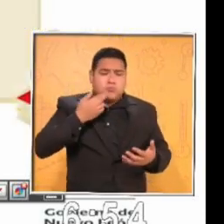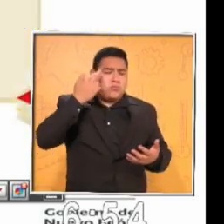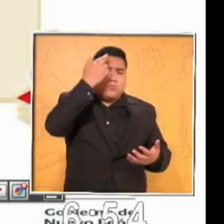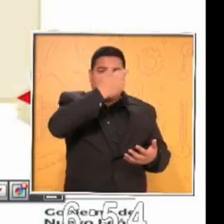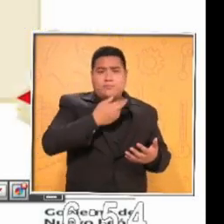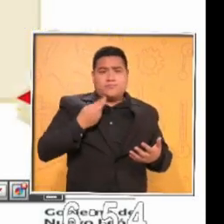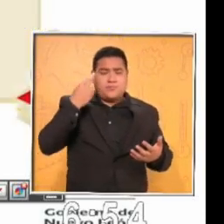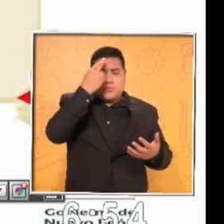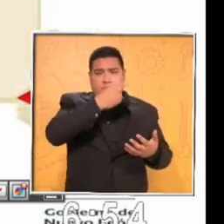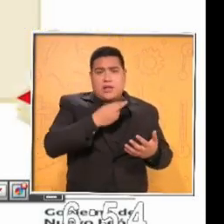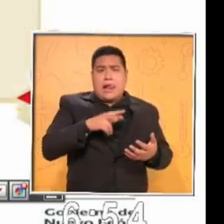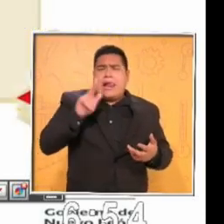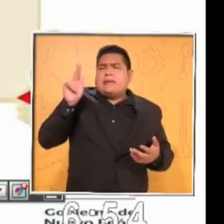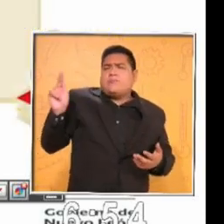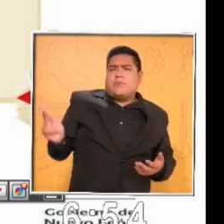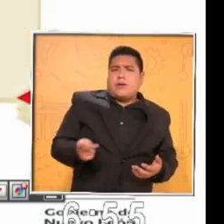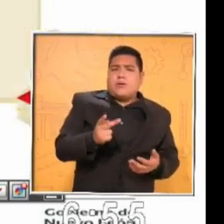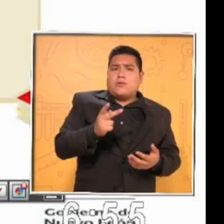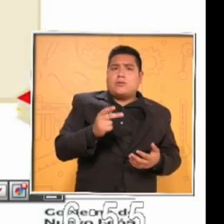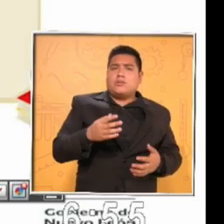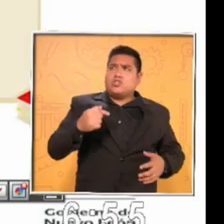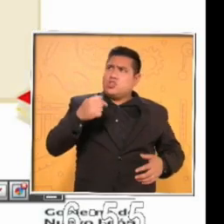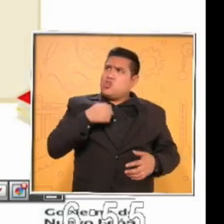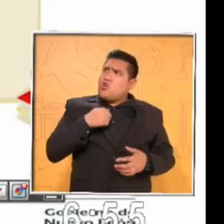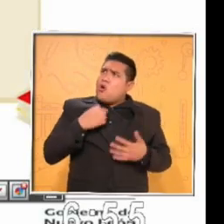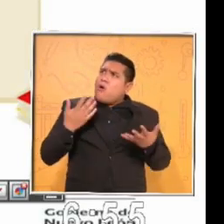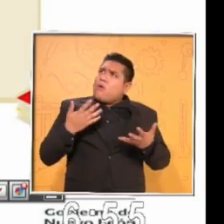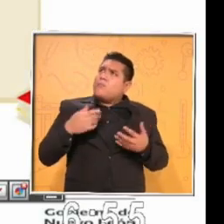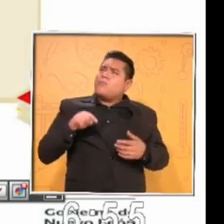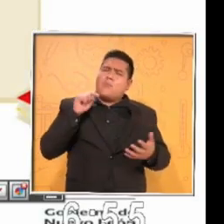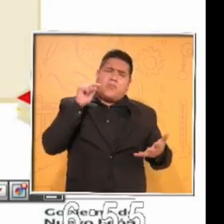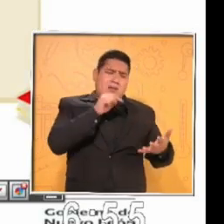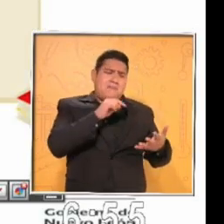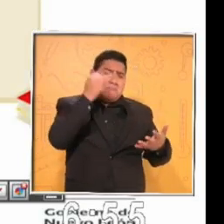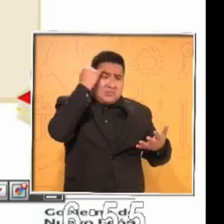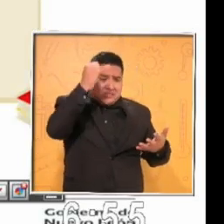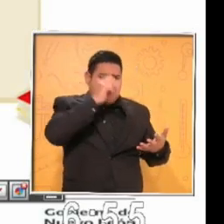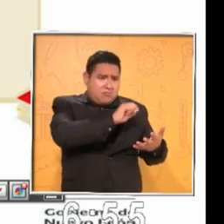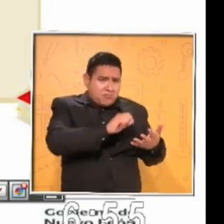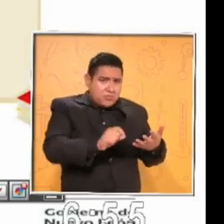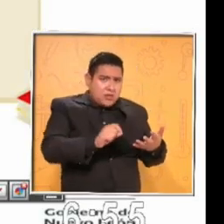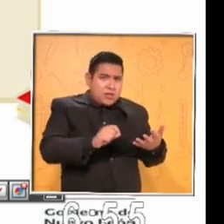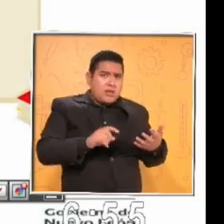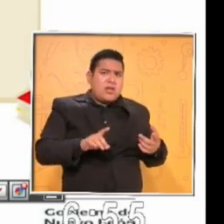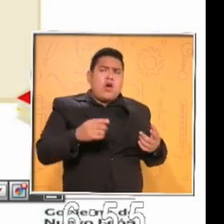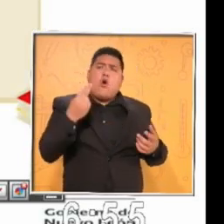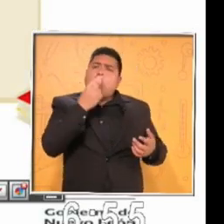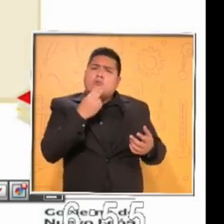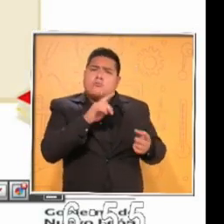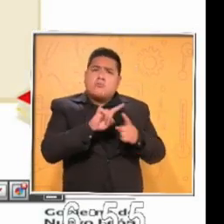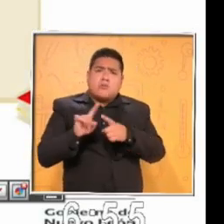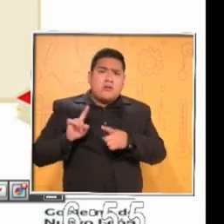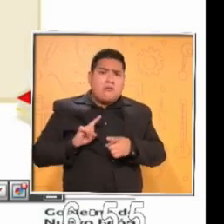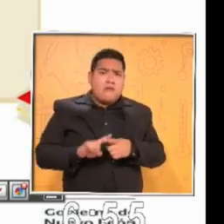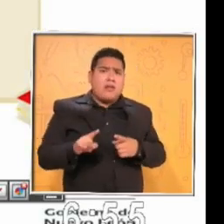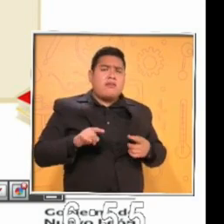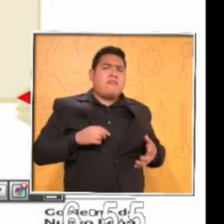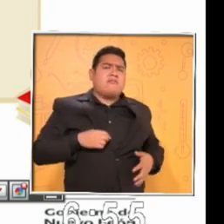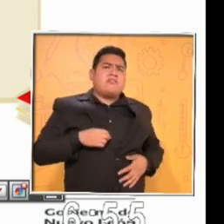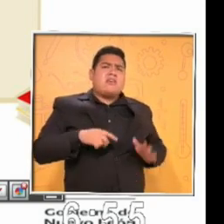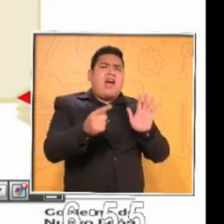a las mismas preguntas, expuse mis ideas, escribí varias oraciones, utilicé algún tipo de